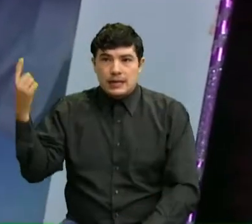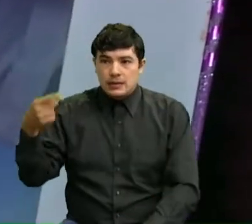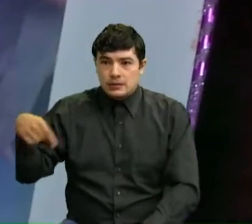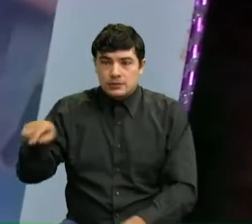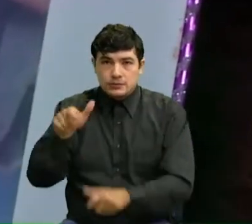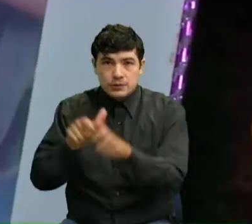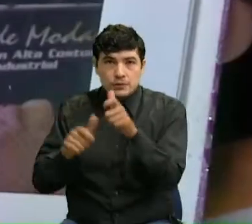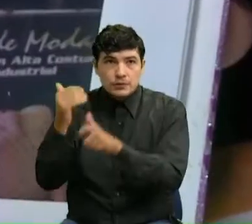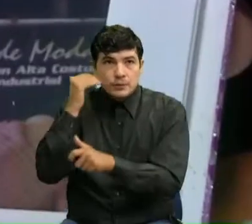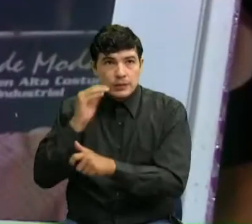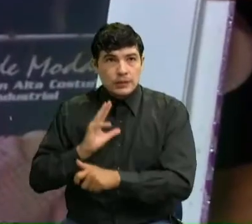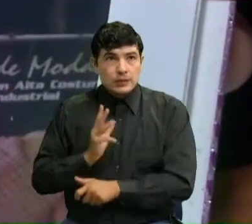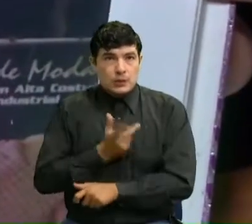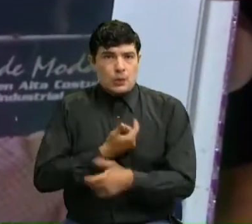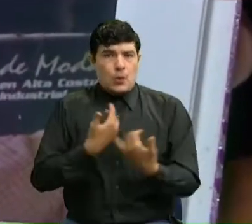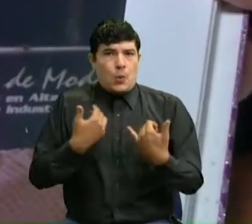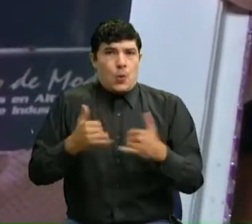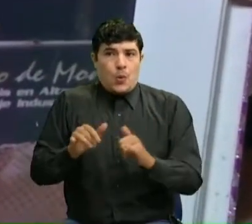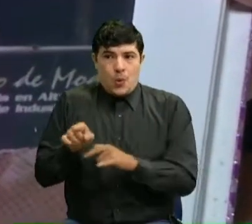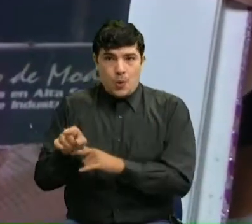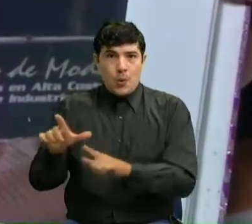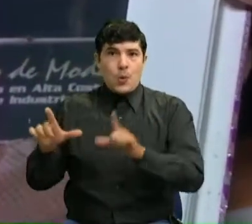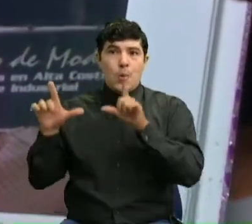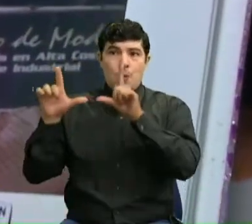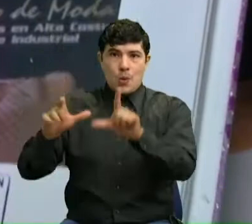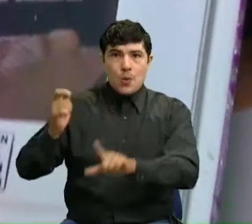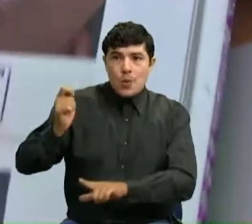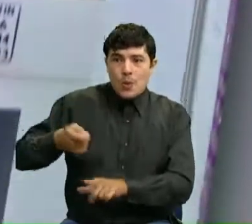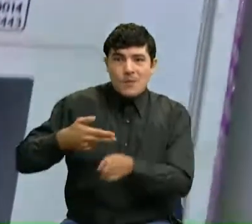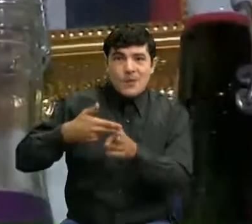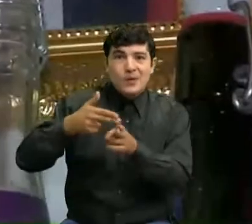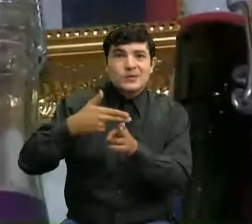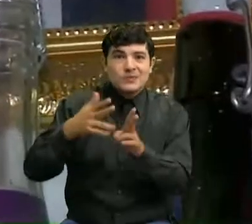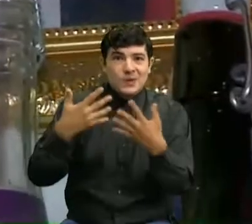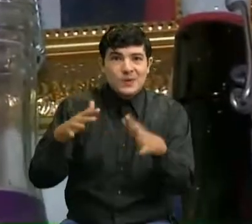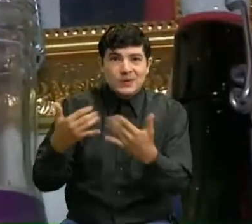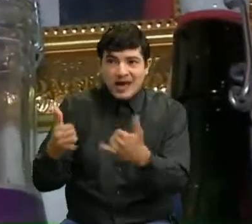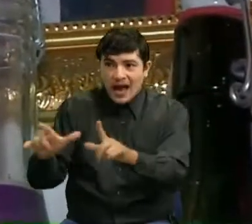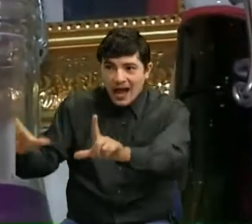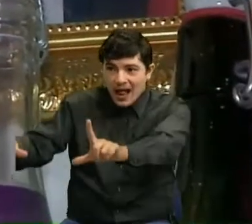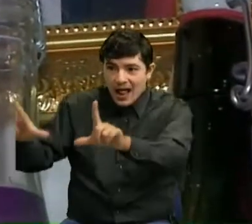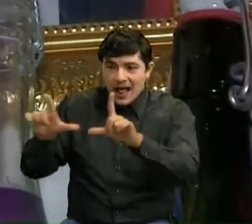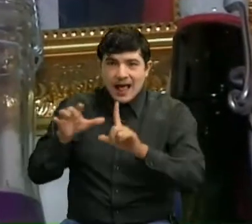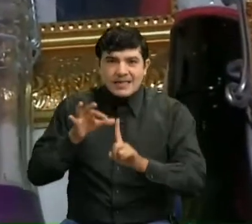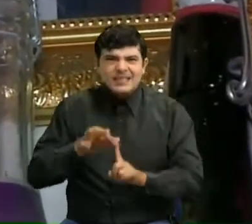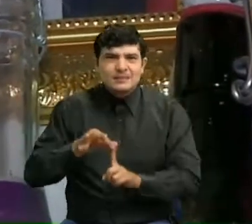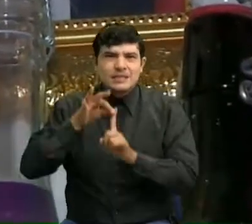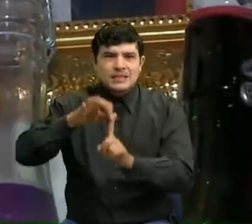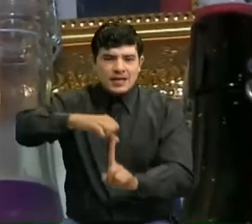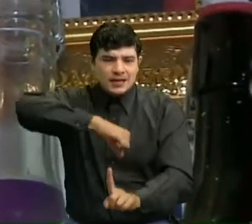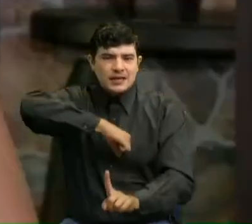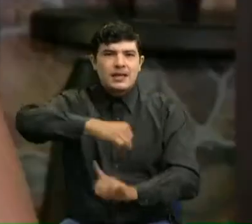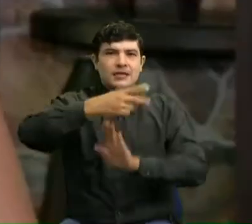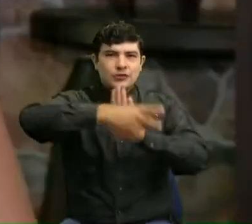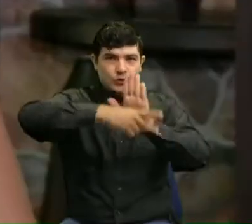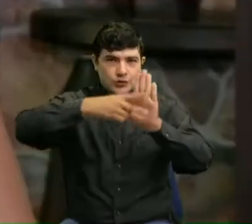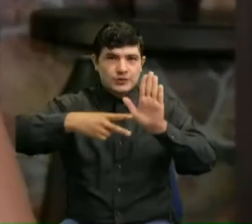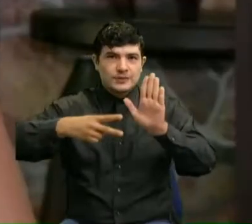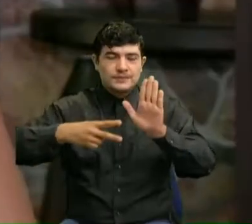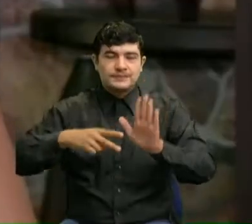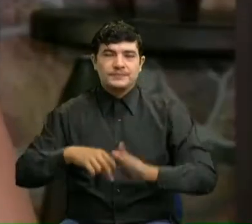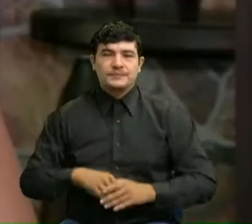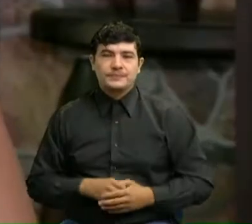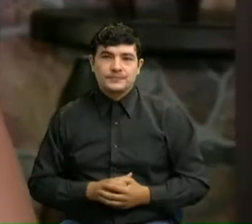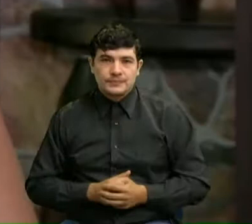transgénero porque además de graduarse como abogada en los próximos días recibirá su título de especialista en derecho constitucional muchas veces